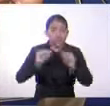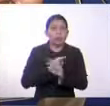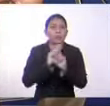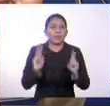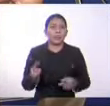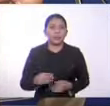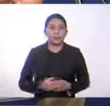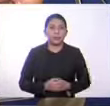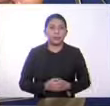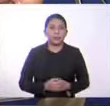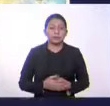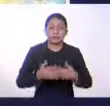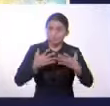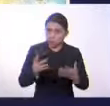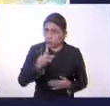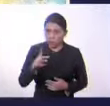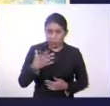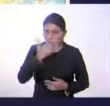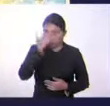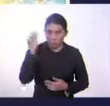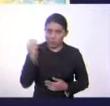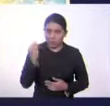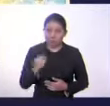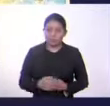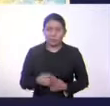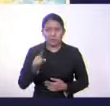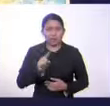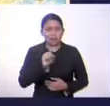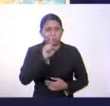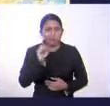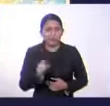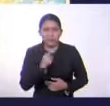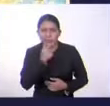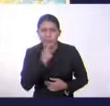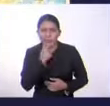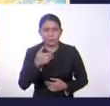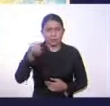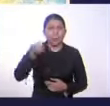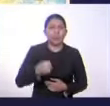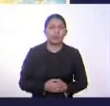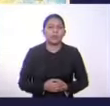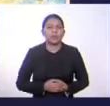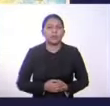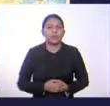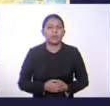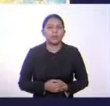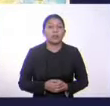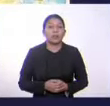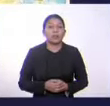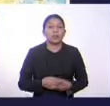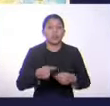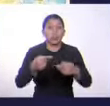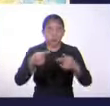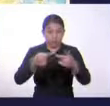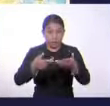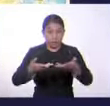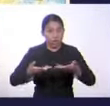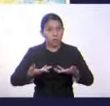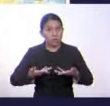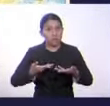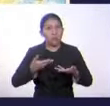importante también, y no olvidemos, porque había una pregunta que he dejado pendiente, a cada derecho corresponde un deber. Así